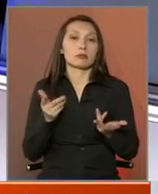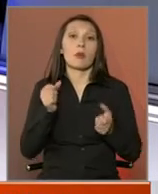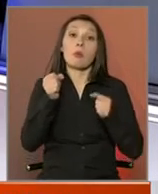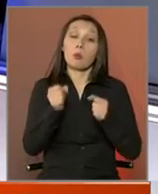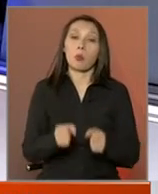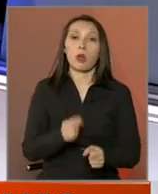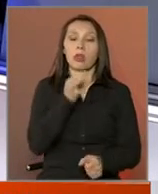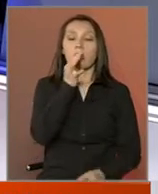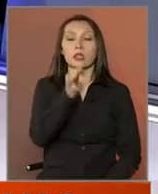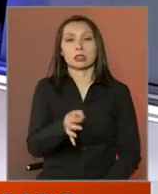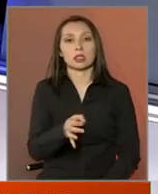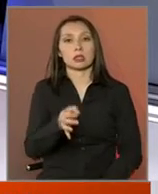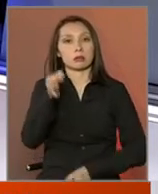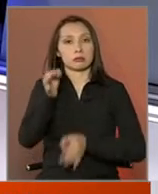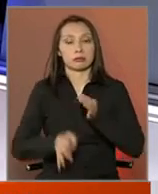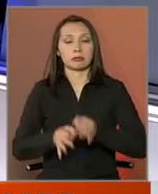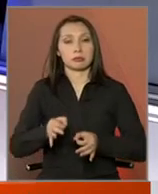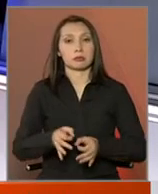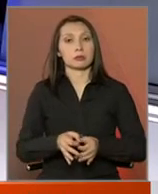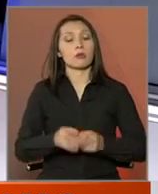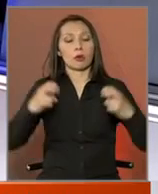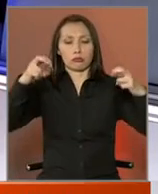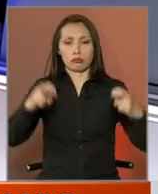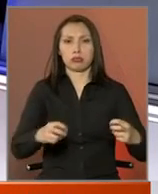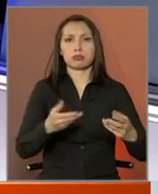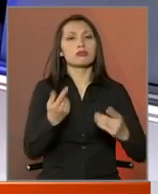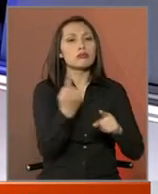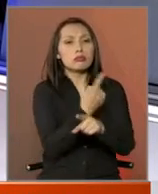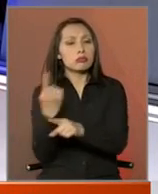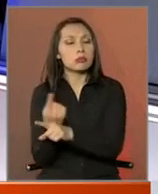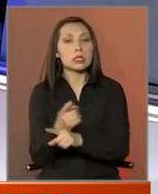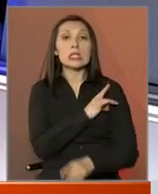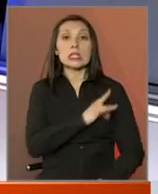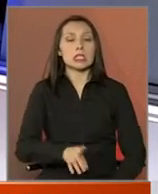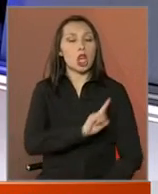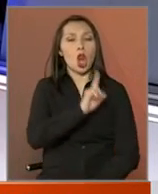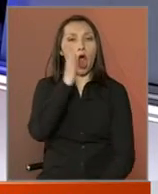podría decir el tribunal, siéntense a negociar, pero Chile